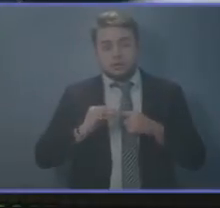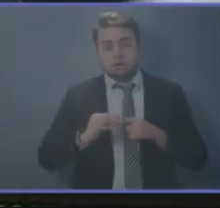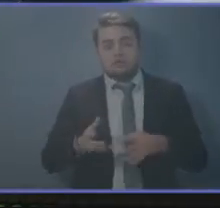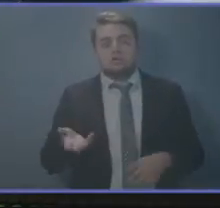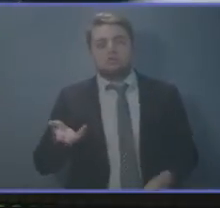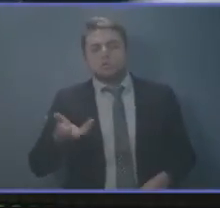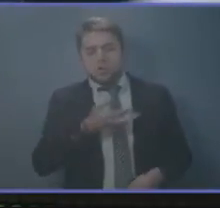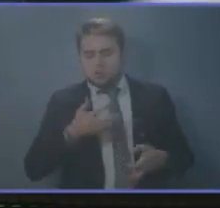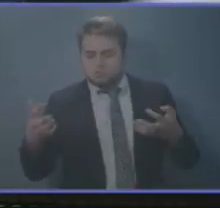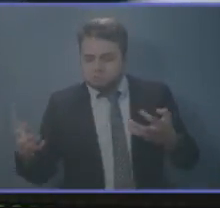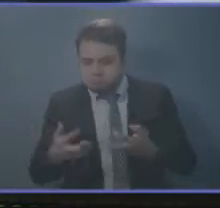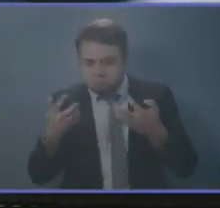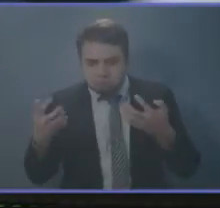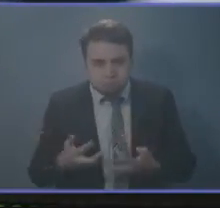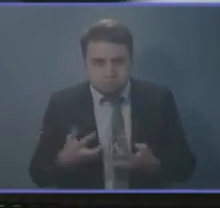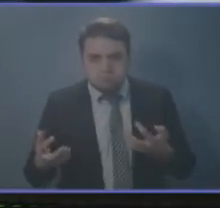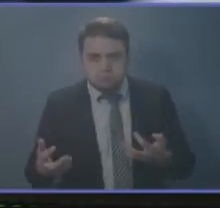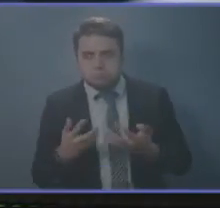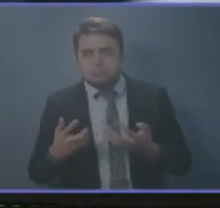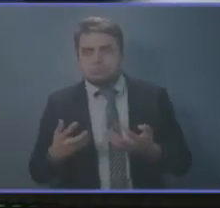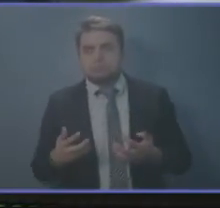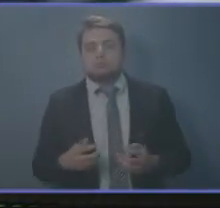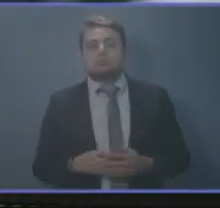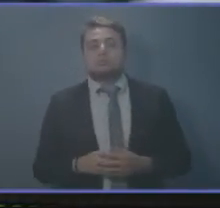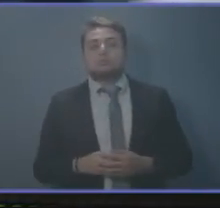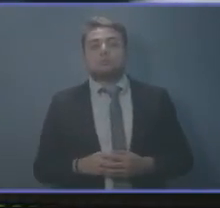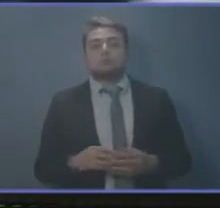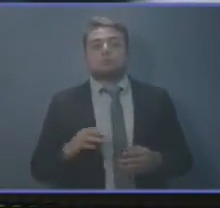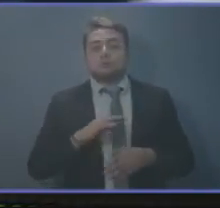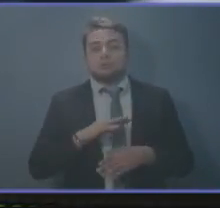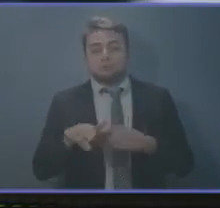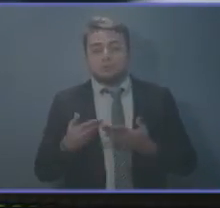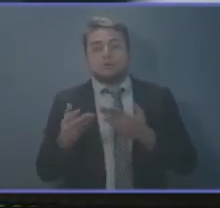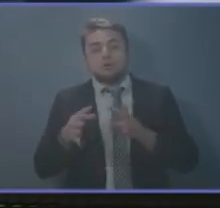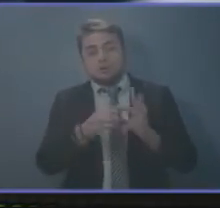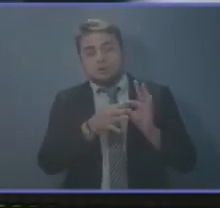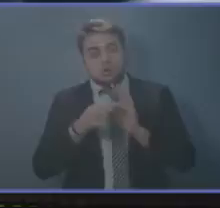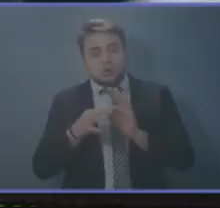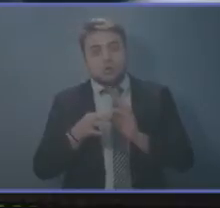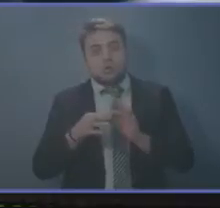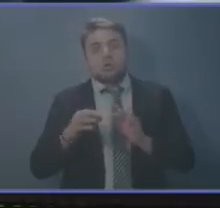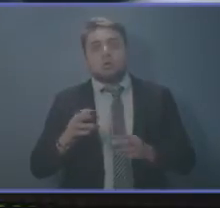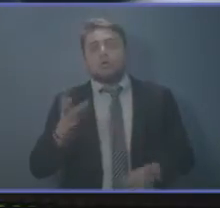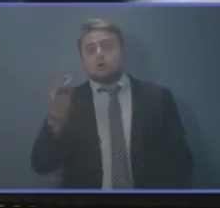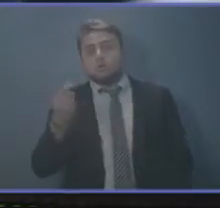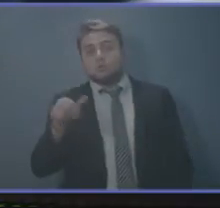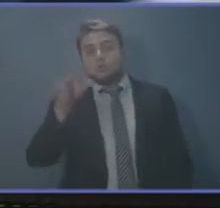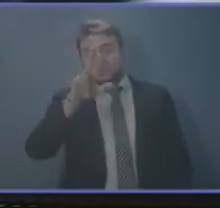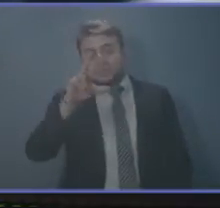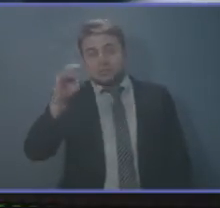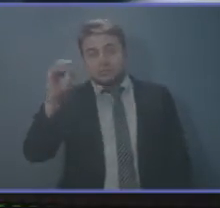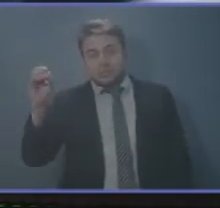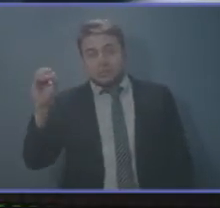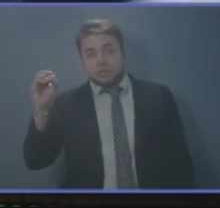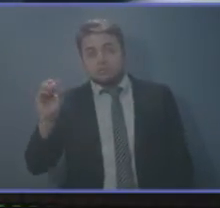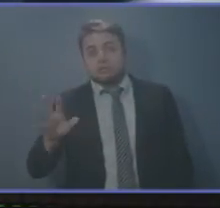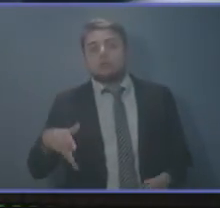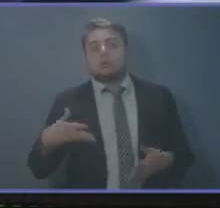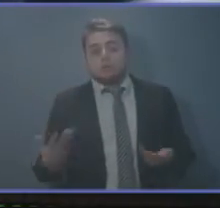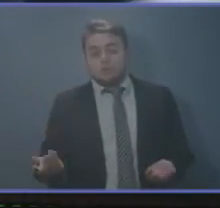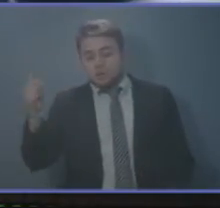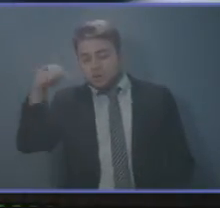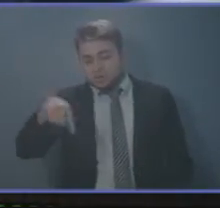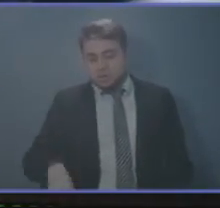Investigando un poco, la sentencia que tiene referencia número 300-2010 de la Sala de lo